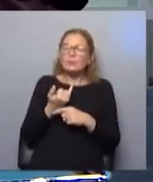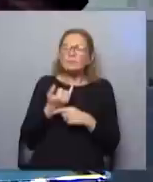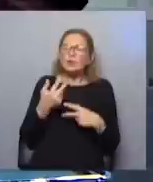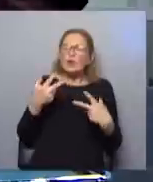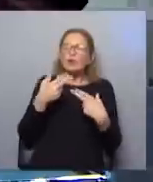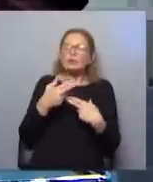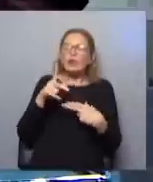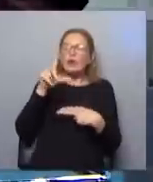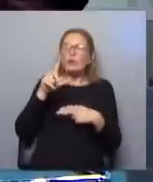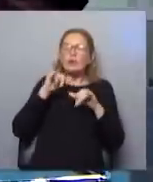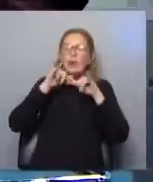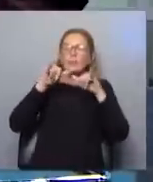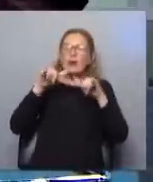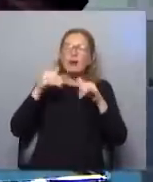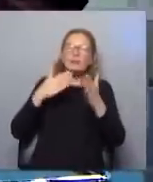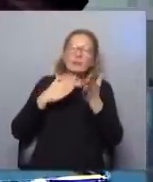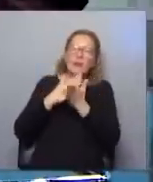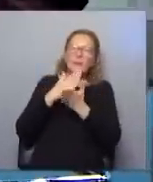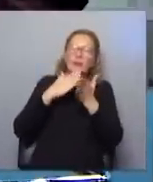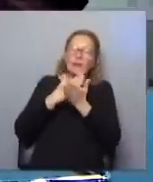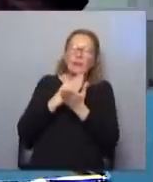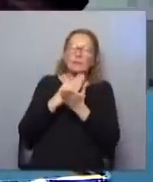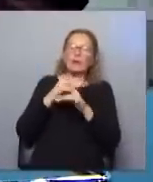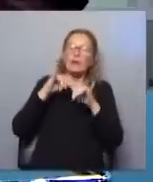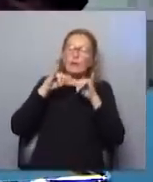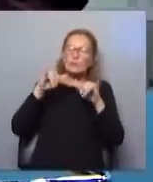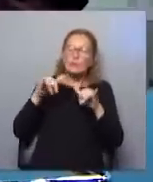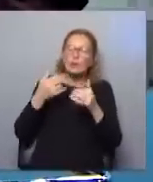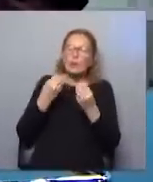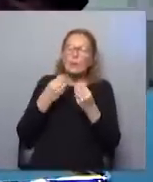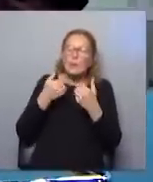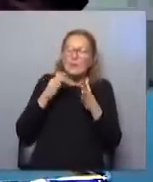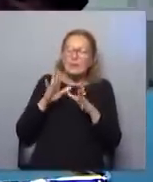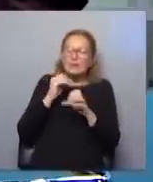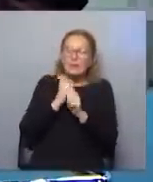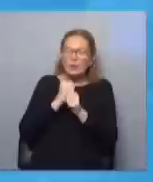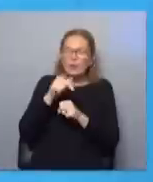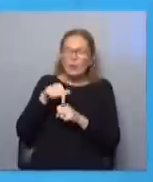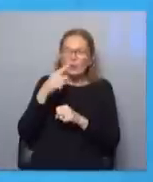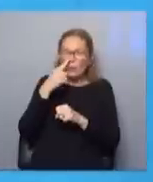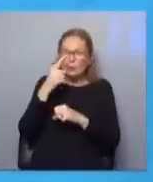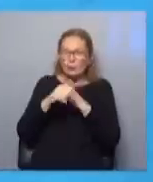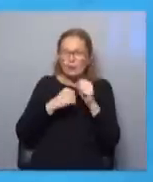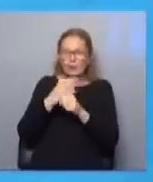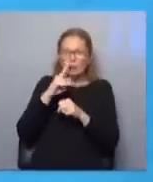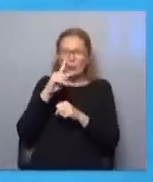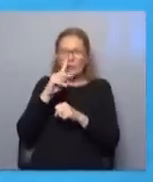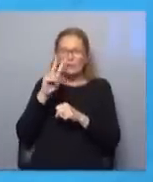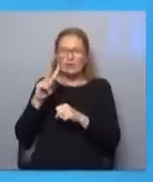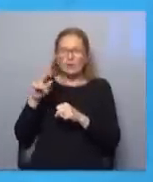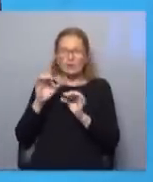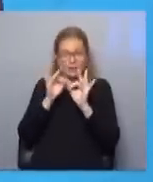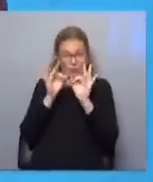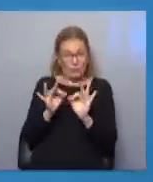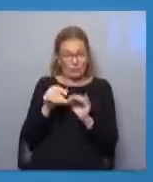cortar con la lógica de la campaña eterna la campaña electoral eterna le sumo empezar a trabajar hoy junio de 2022 considera que se